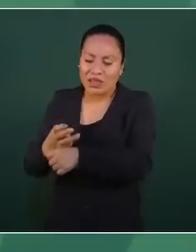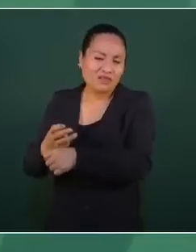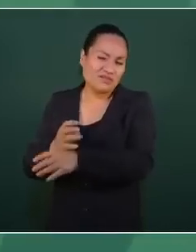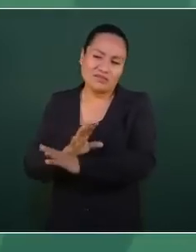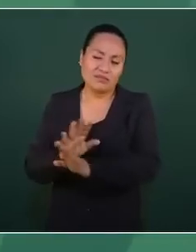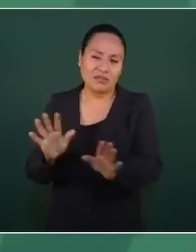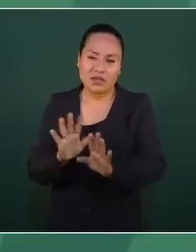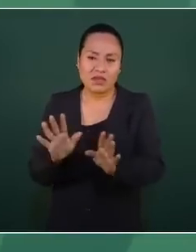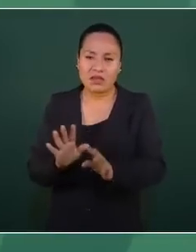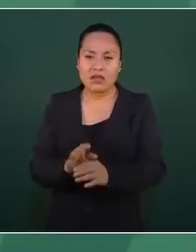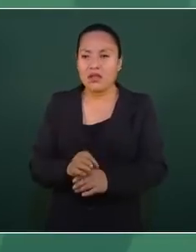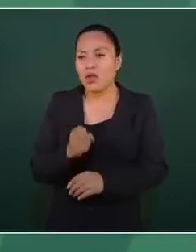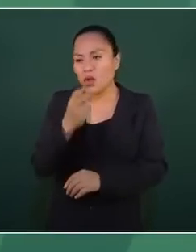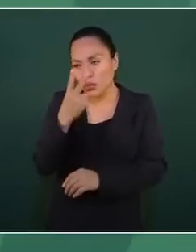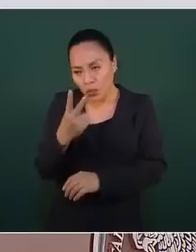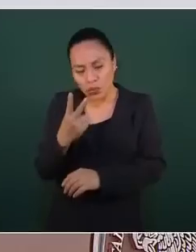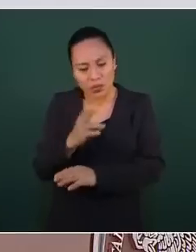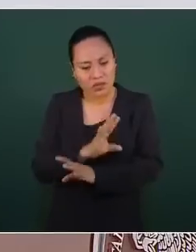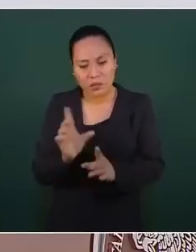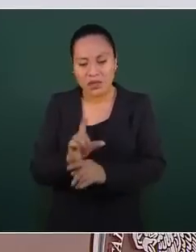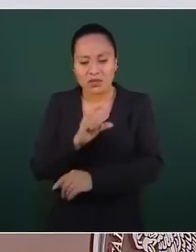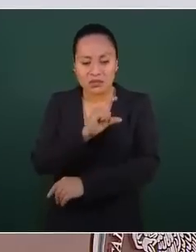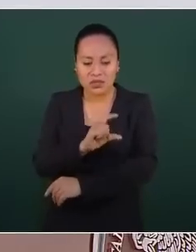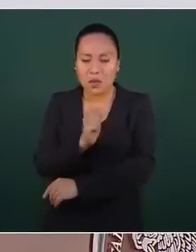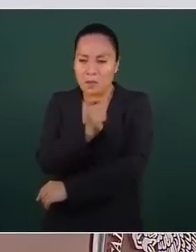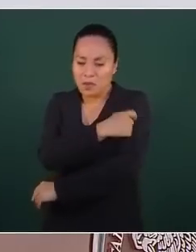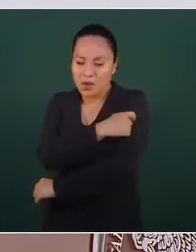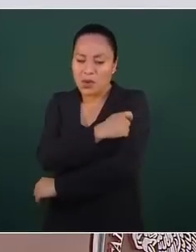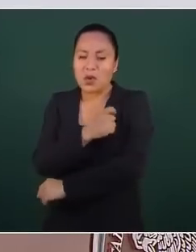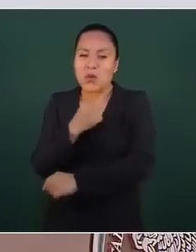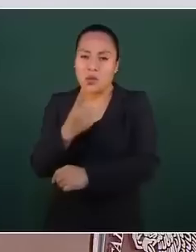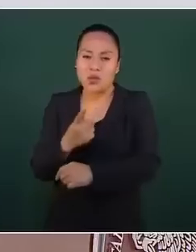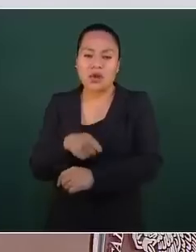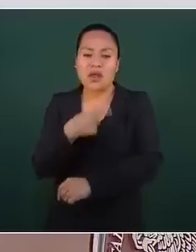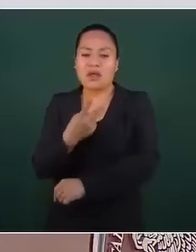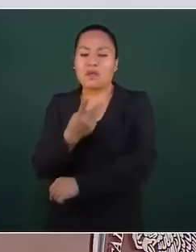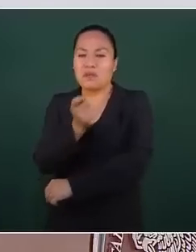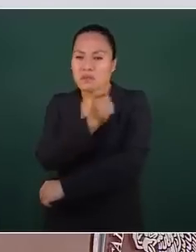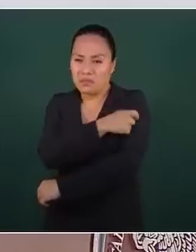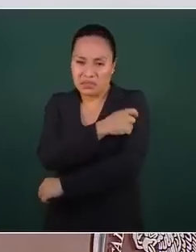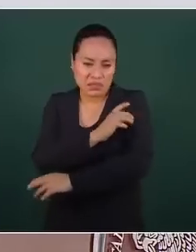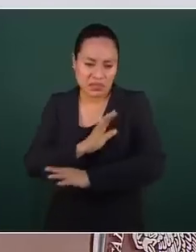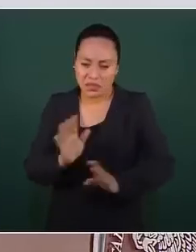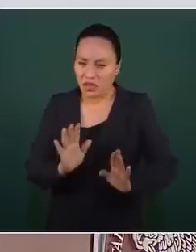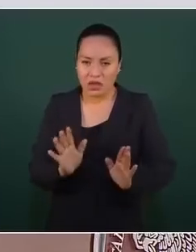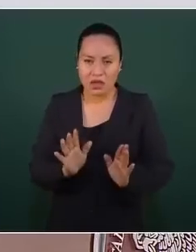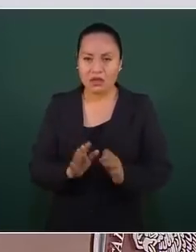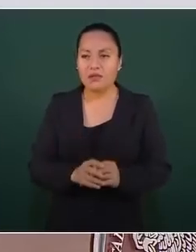O sea, son dos aplicaciones. En el caso de que es una sola,